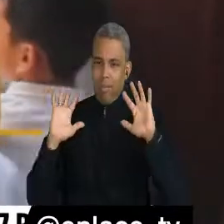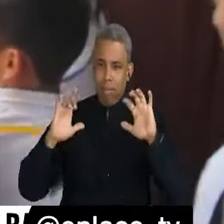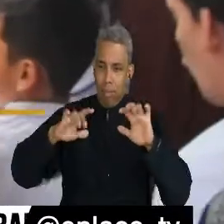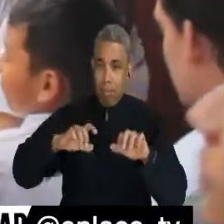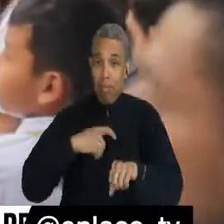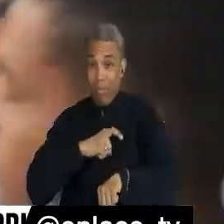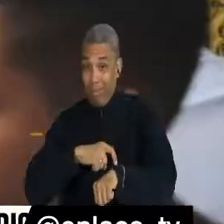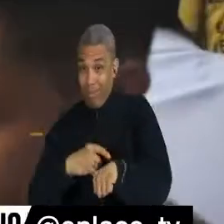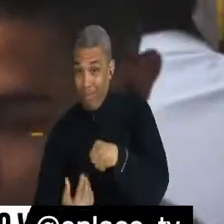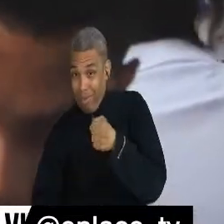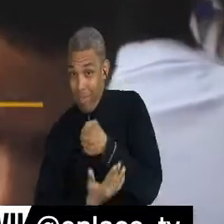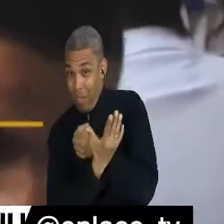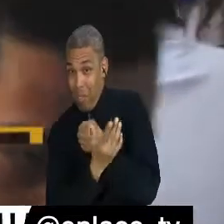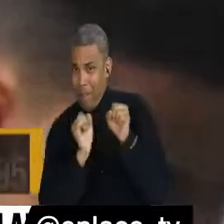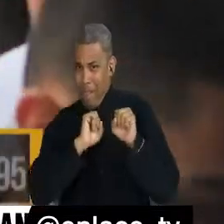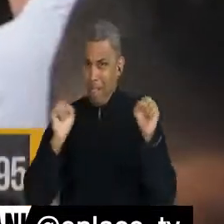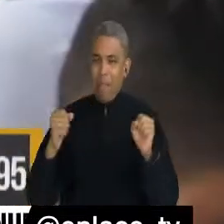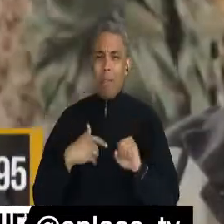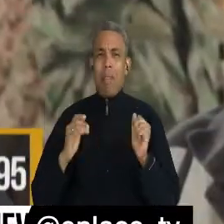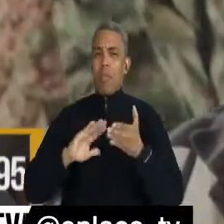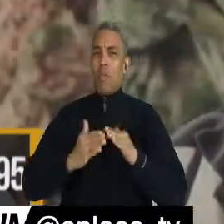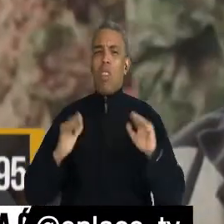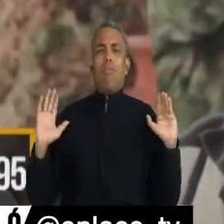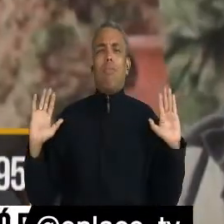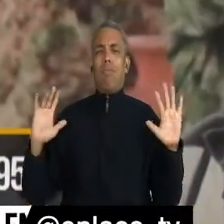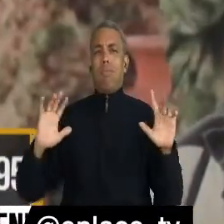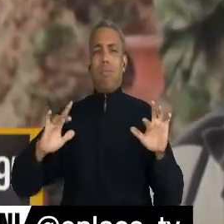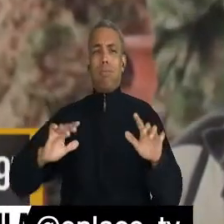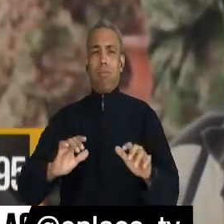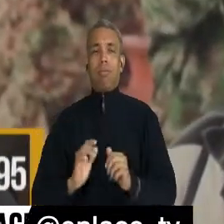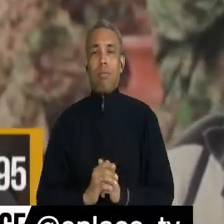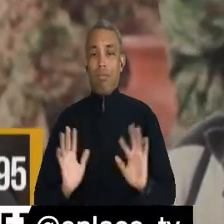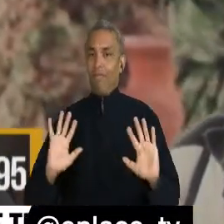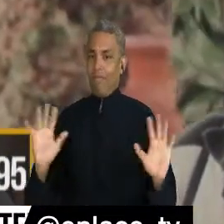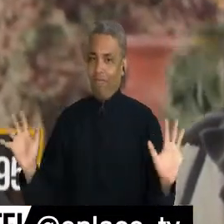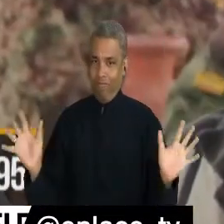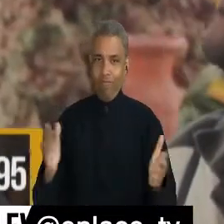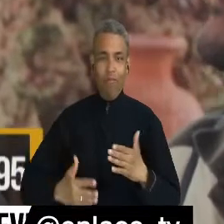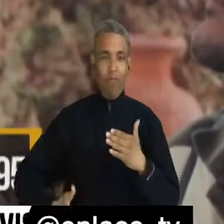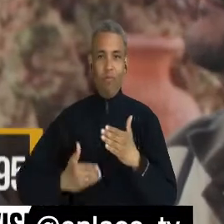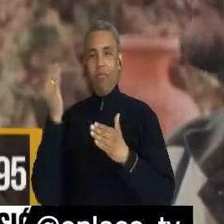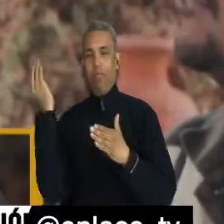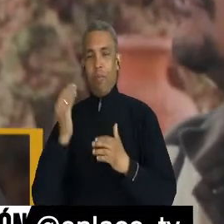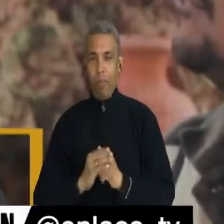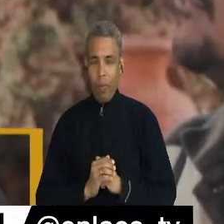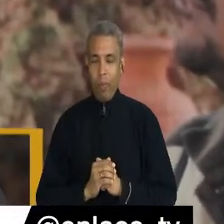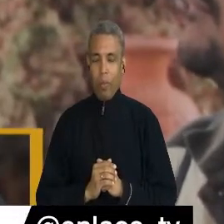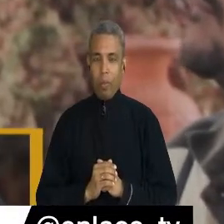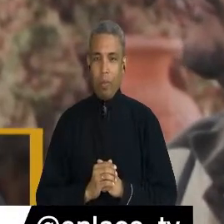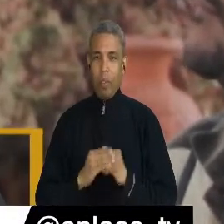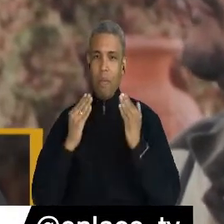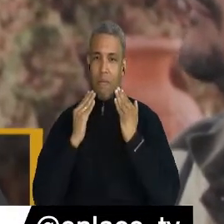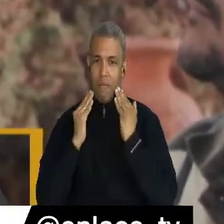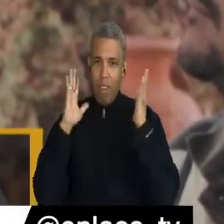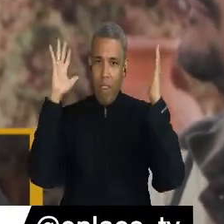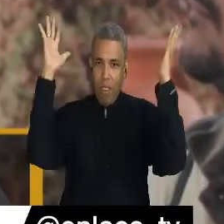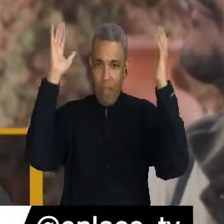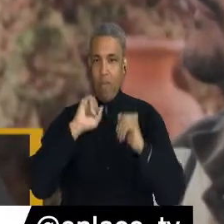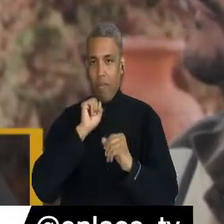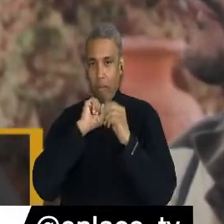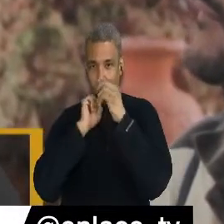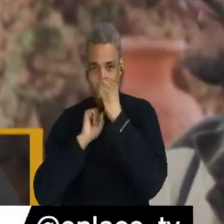de la madrugada la ciudad se unió a la celebración. Empezamos la celebración en los primeros días de este mes